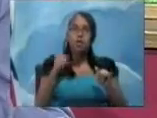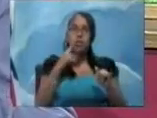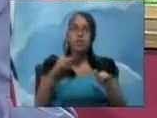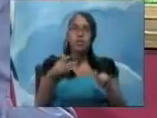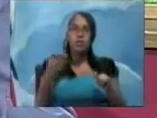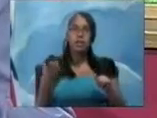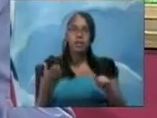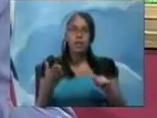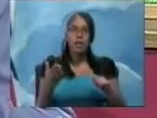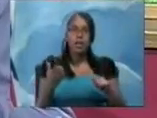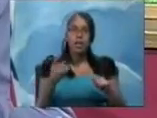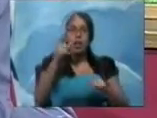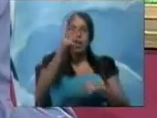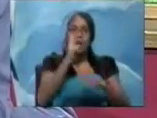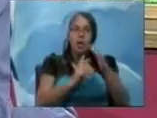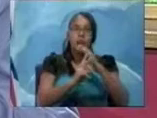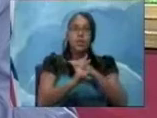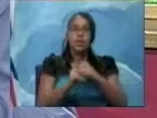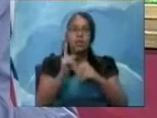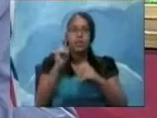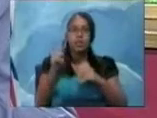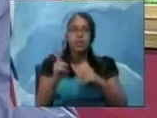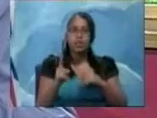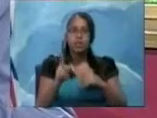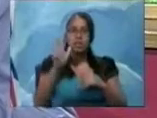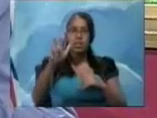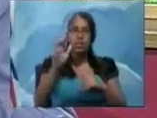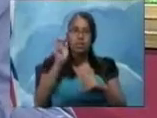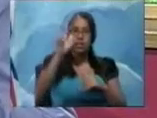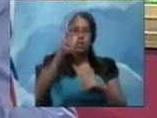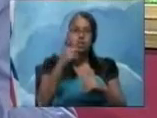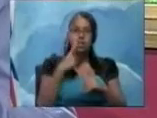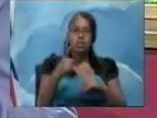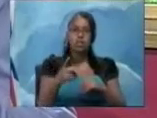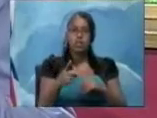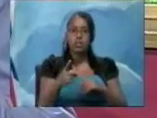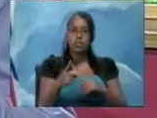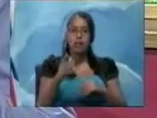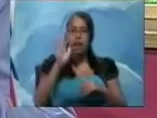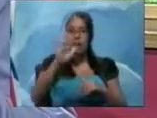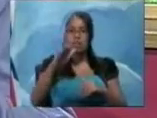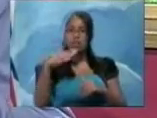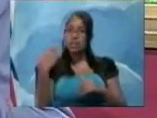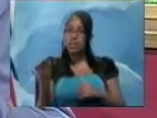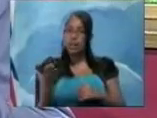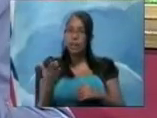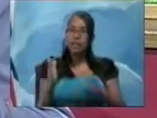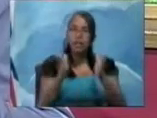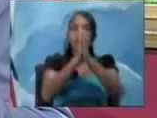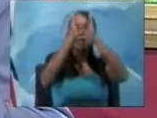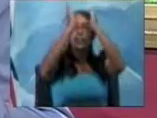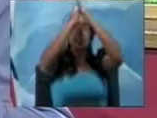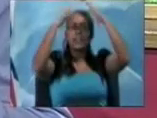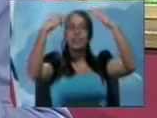dice en el versículo eh 33 así que exaltado por la diestra de